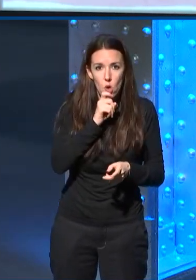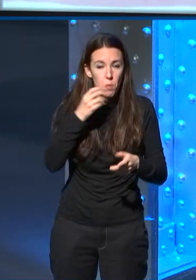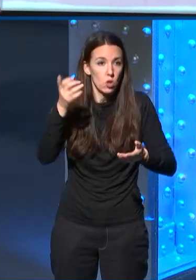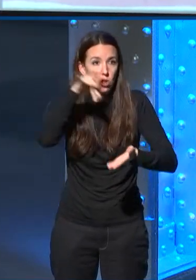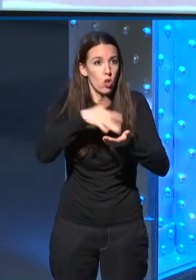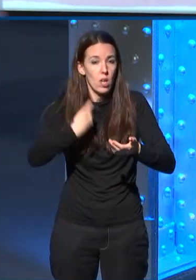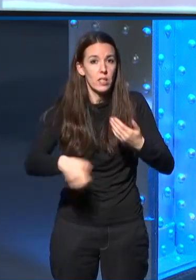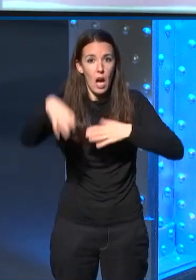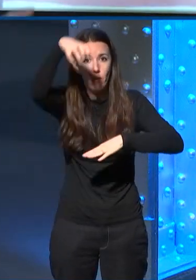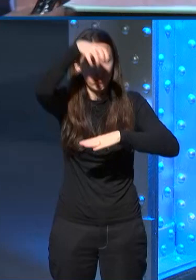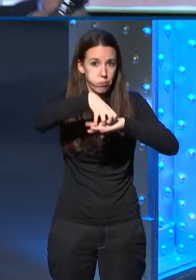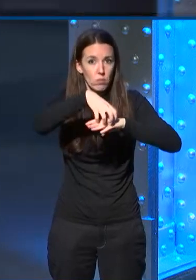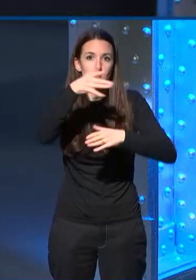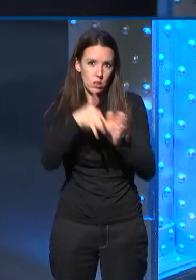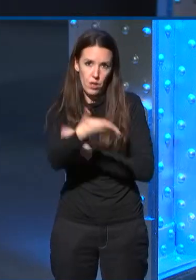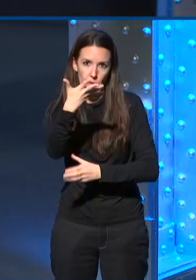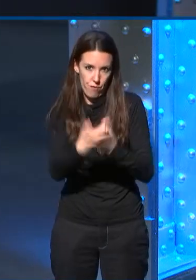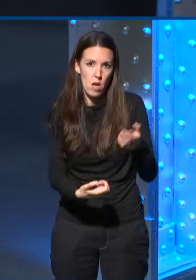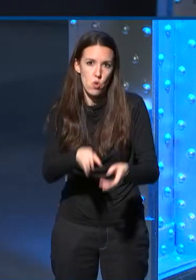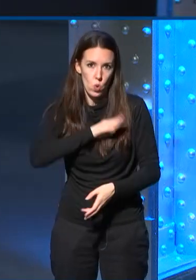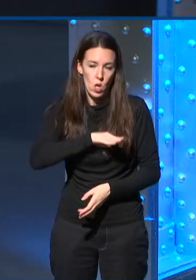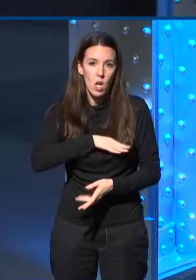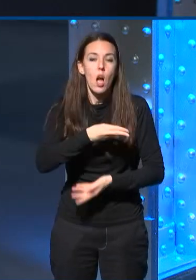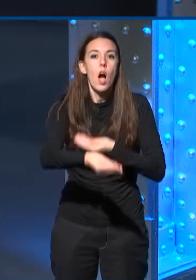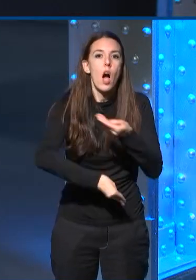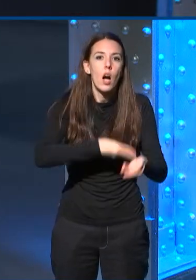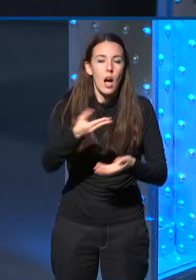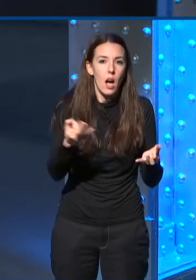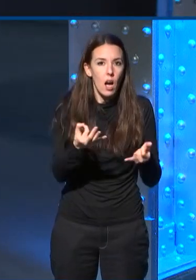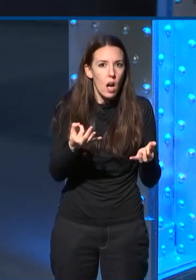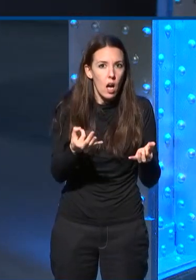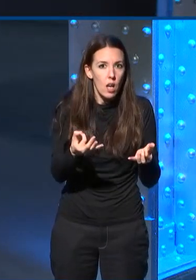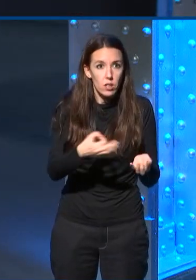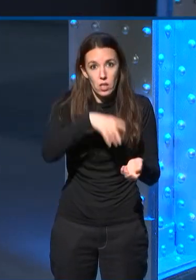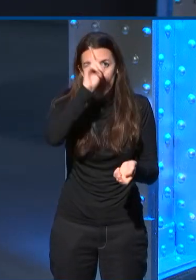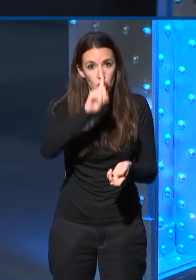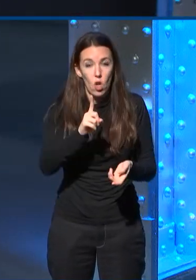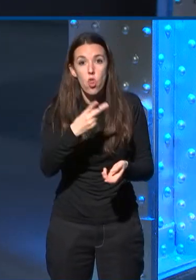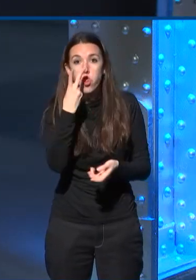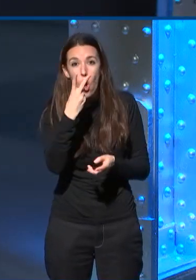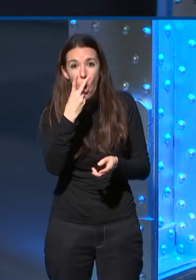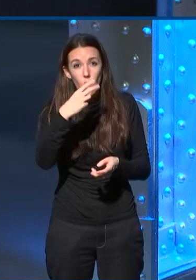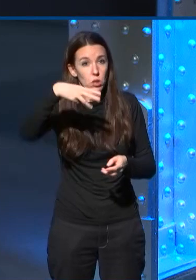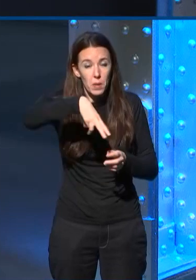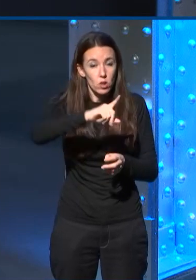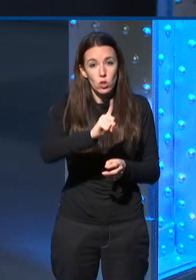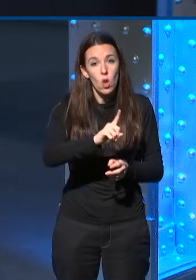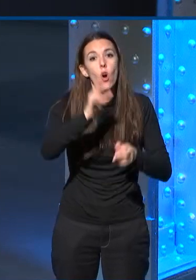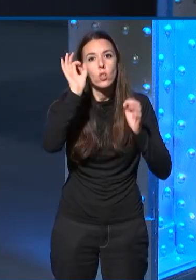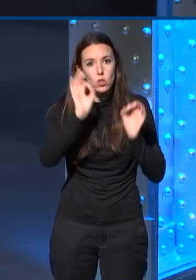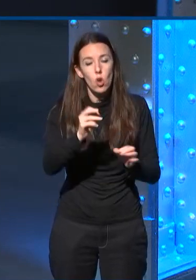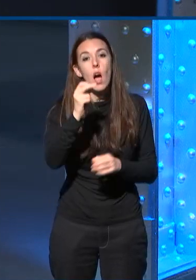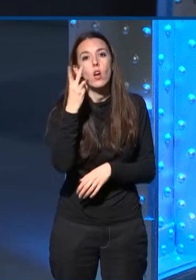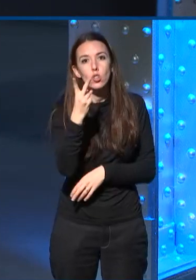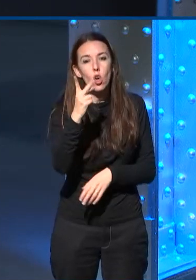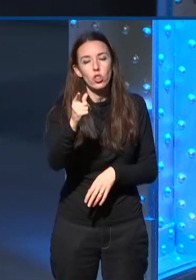cual es un fallo tremendo. ¿Y qué hizo? Apagar los retrocohetes. No estábamos a 2 metros del suelo, ni estábamos efectivamente a 2 kilómetros, como